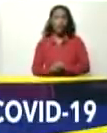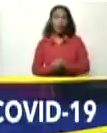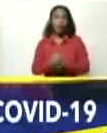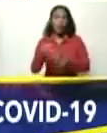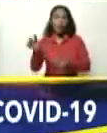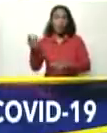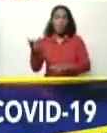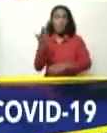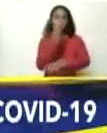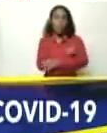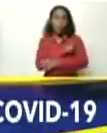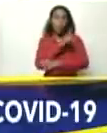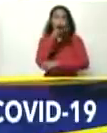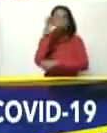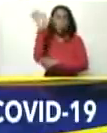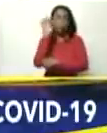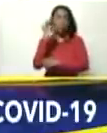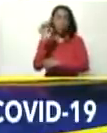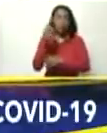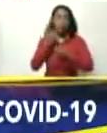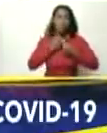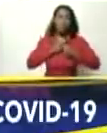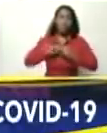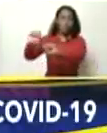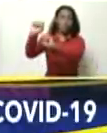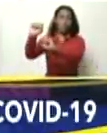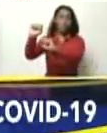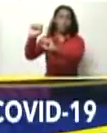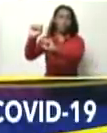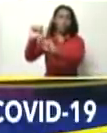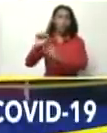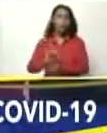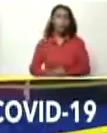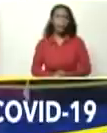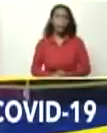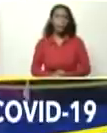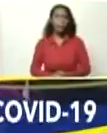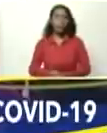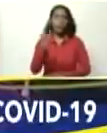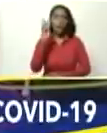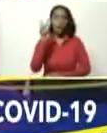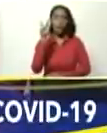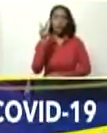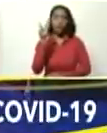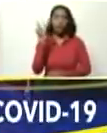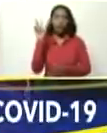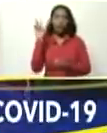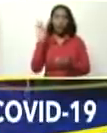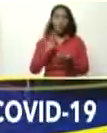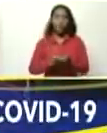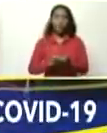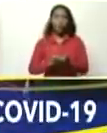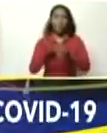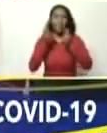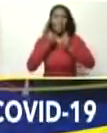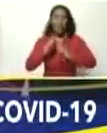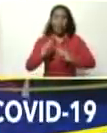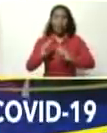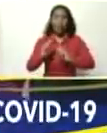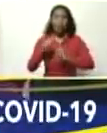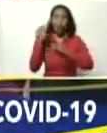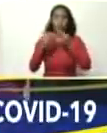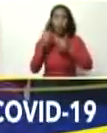inmunidad 100%, inmunidad total. Y dos, que aparezcan los tratamientos, como